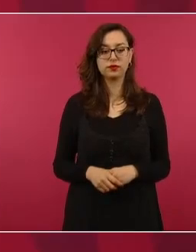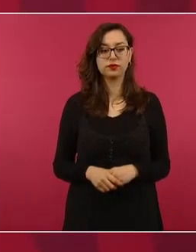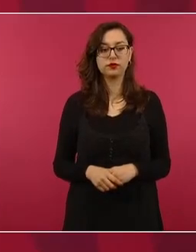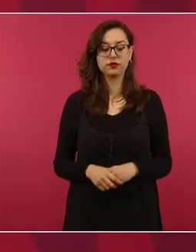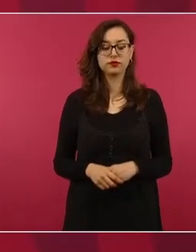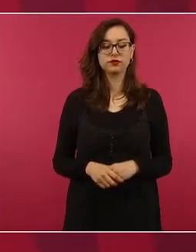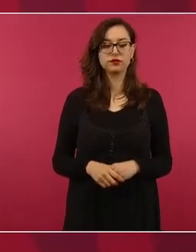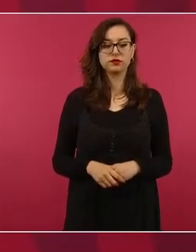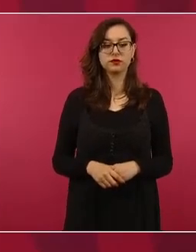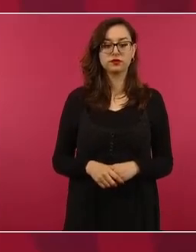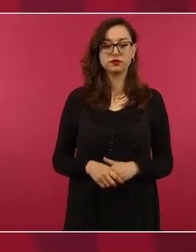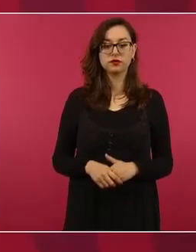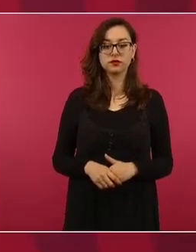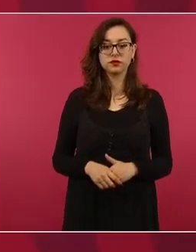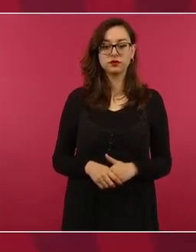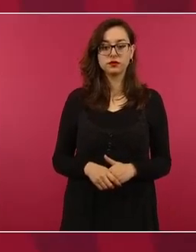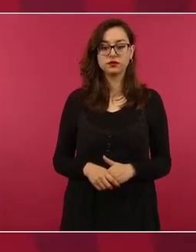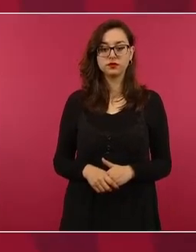tenemos ya el contrato